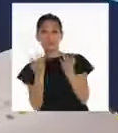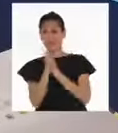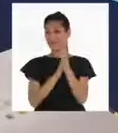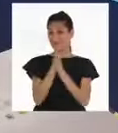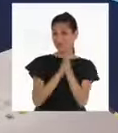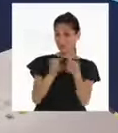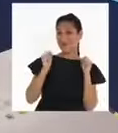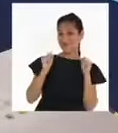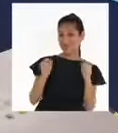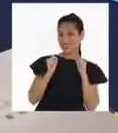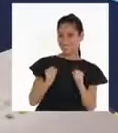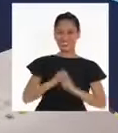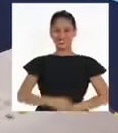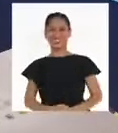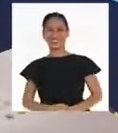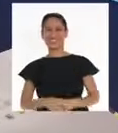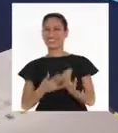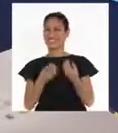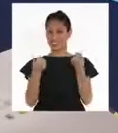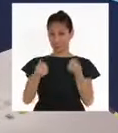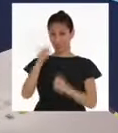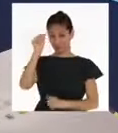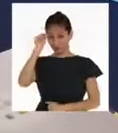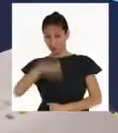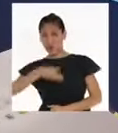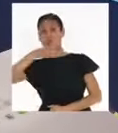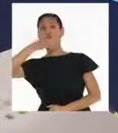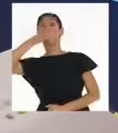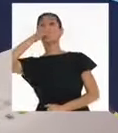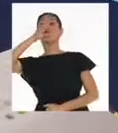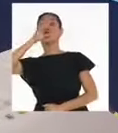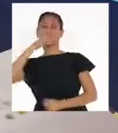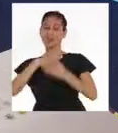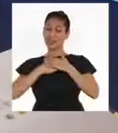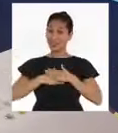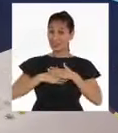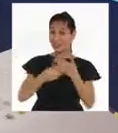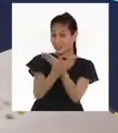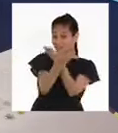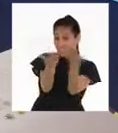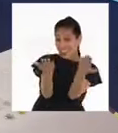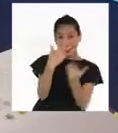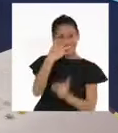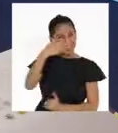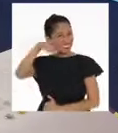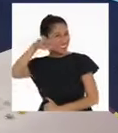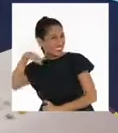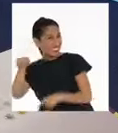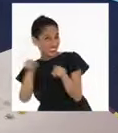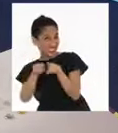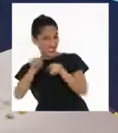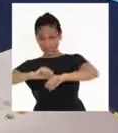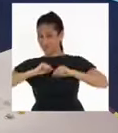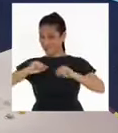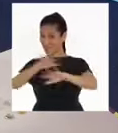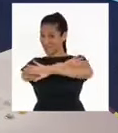Esa es la actitud. No olvides tomar agua. Espero que las niñas y niños de la red también se estén hidratando.